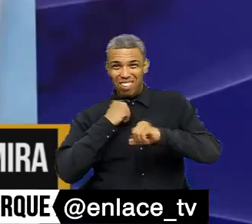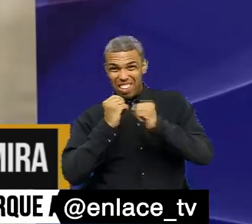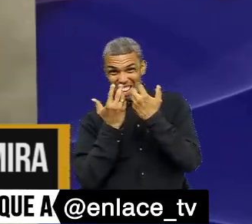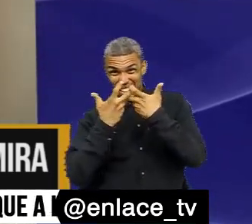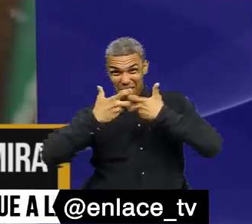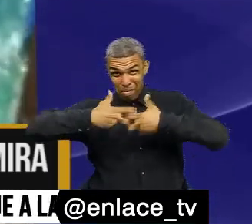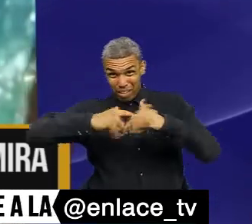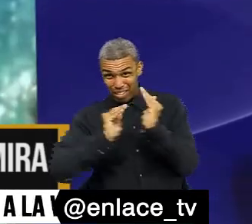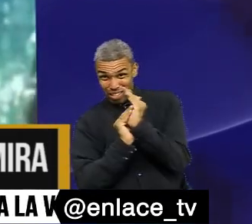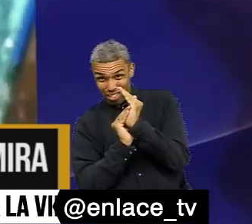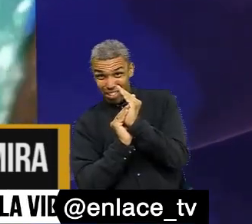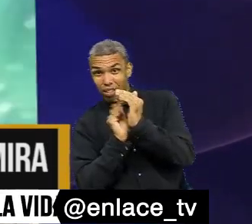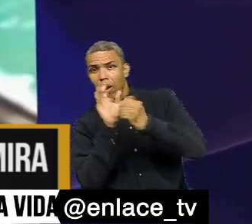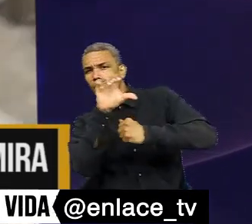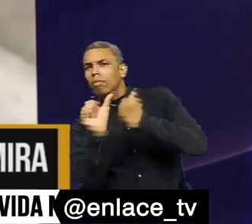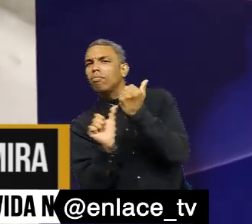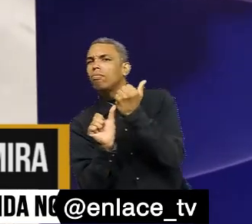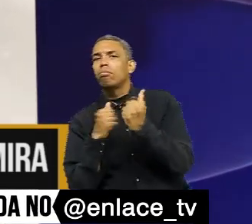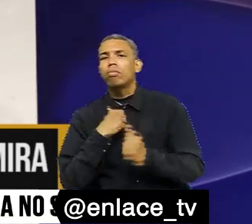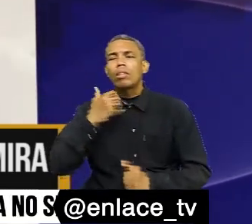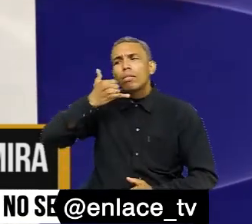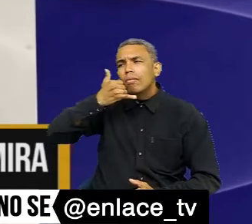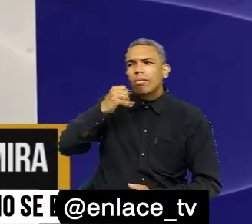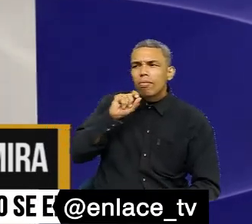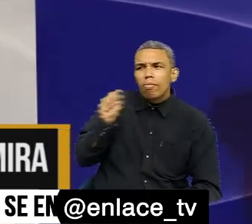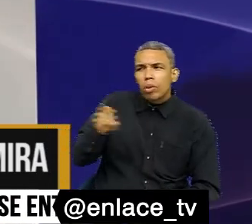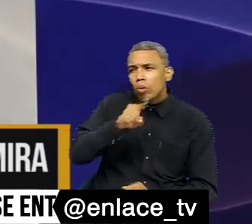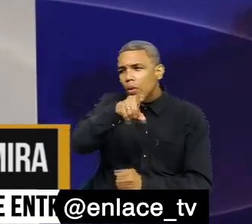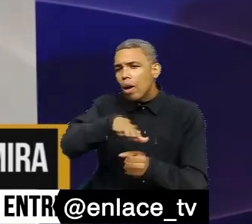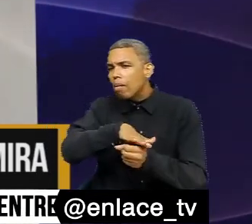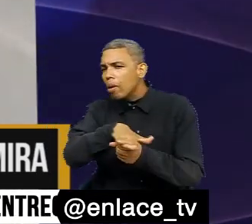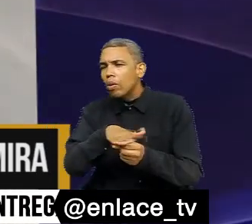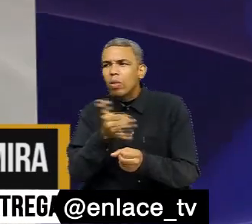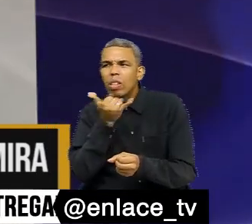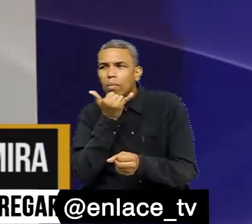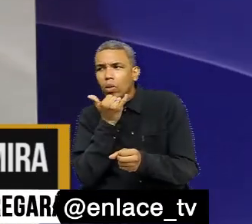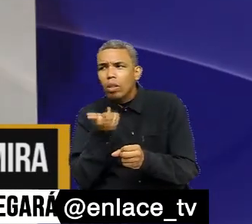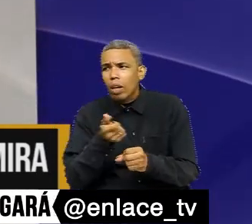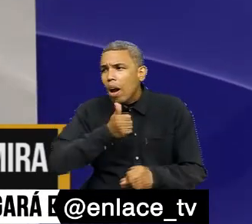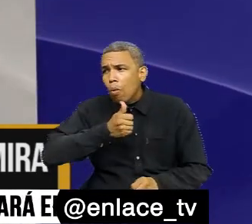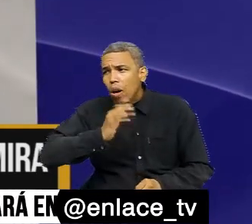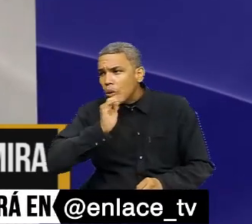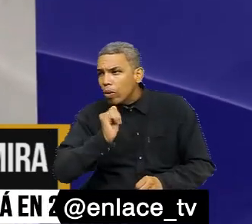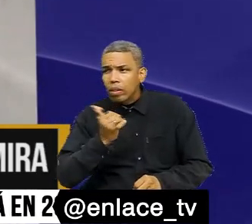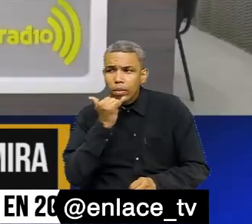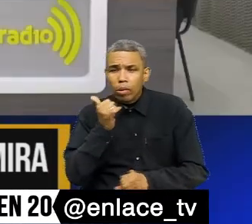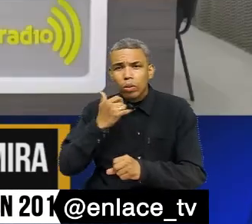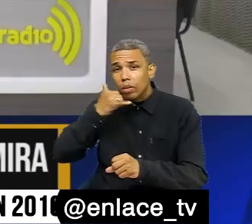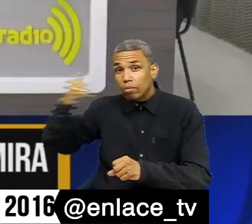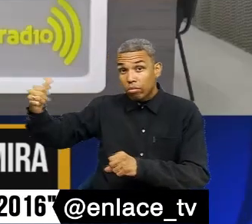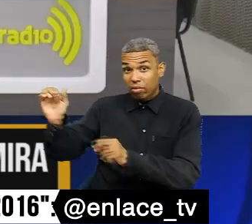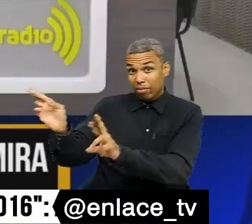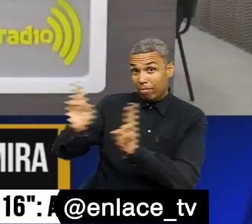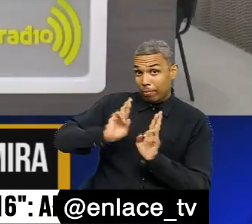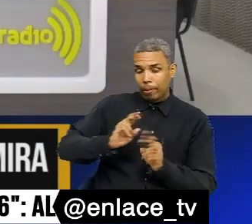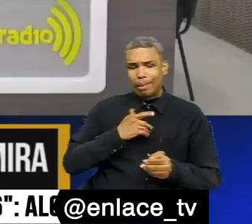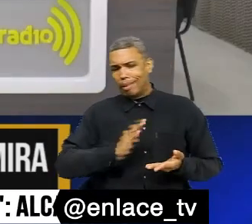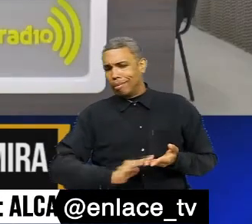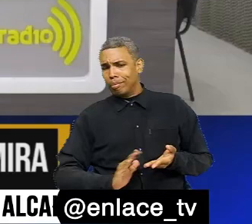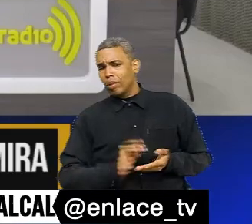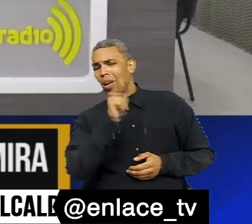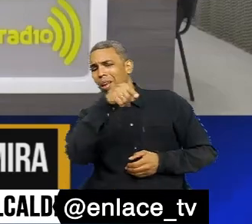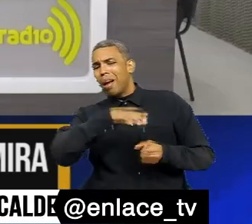esta situación, quien al respecto asegura que por ley es imposible hacer la inversión en la zona por esta encontrarse en un terreno